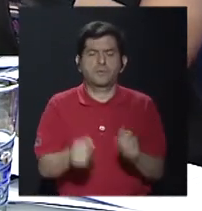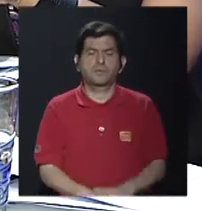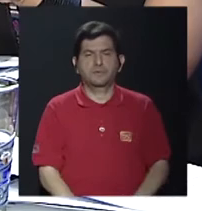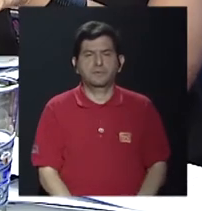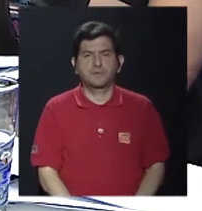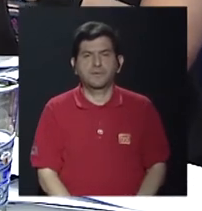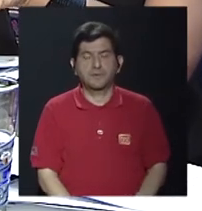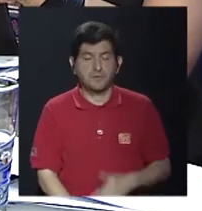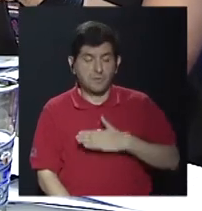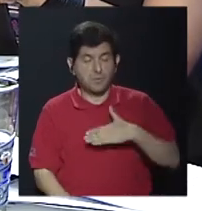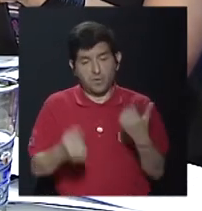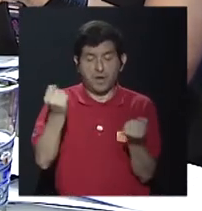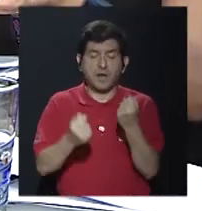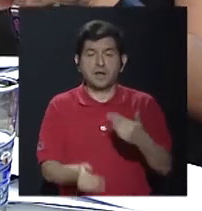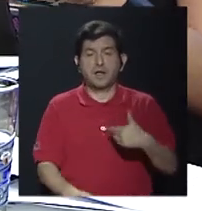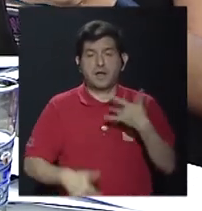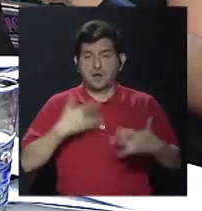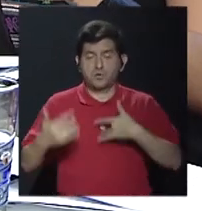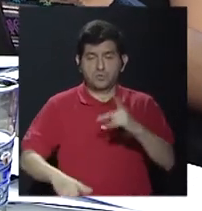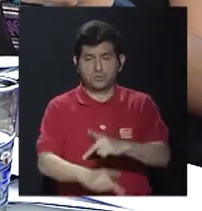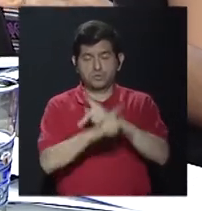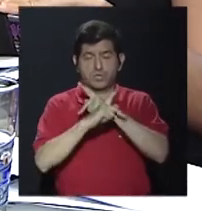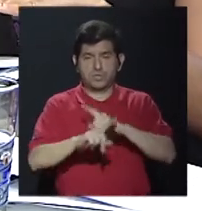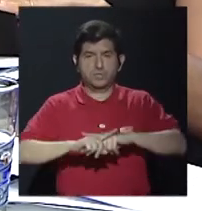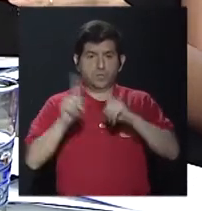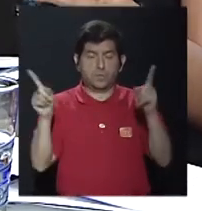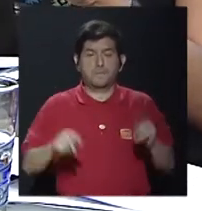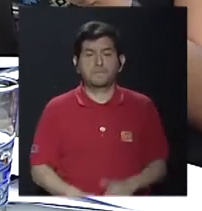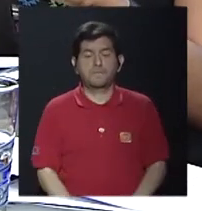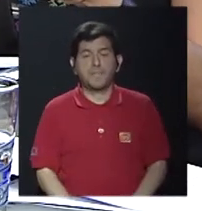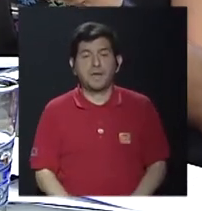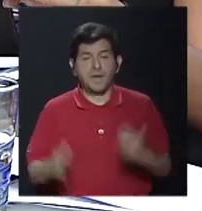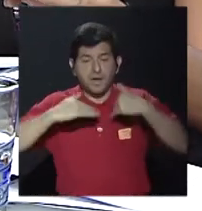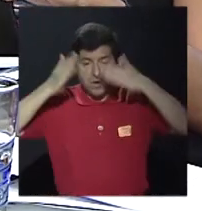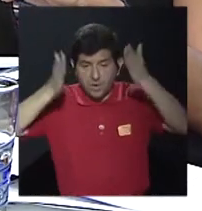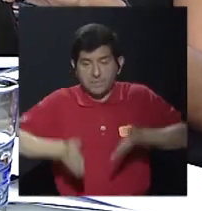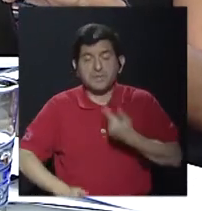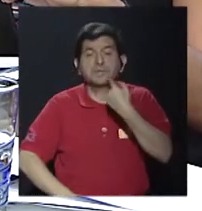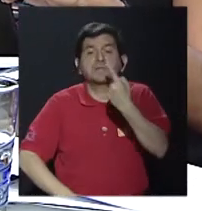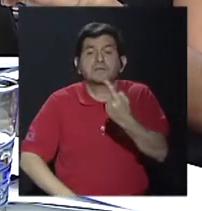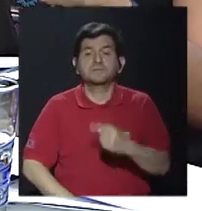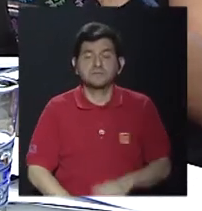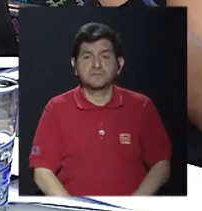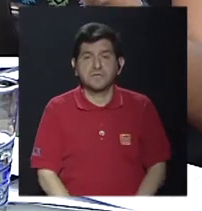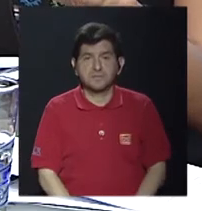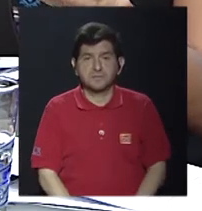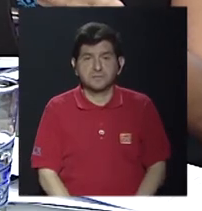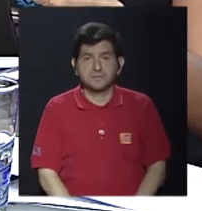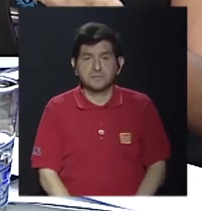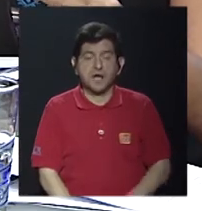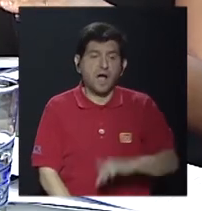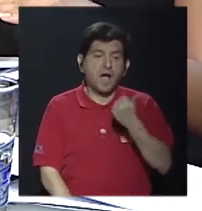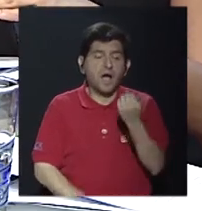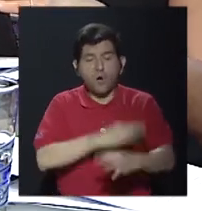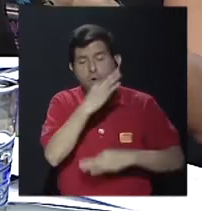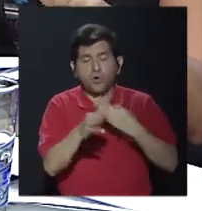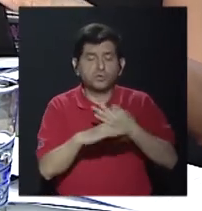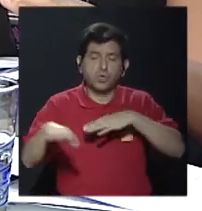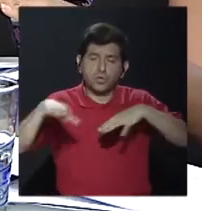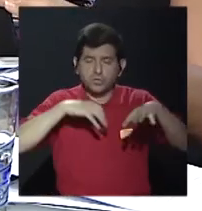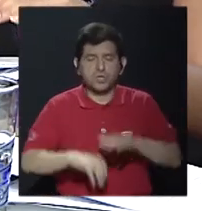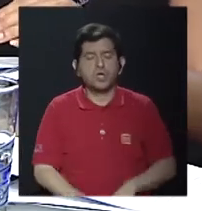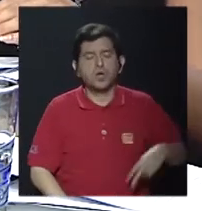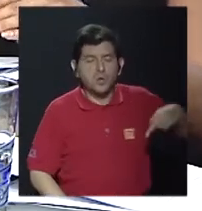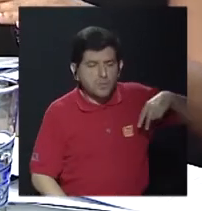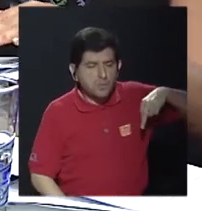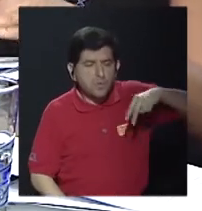en el carro me siento protegida, pero por otro lado vienen los ecologismos diciendo Bueno, otro tipo de movilidad,